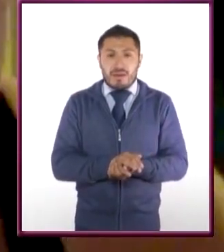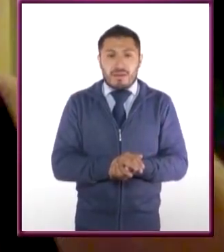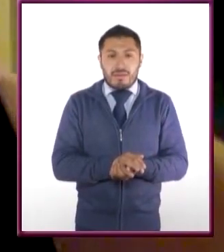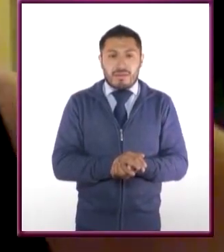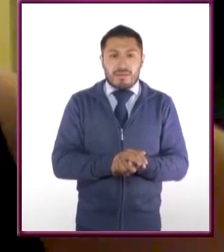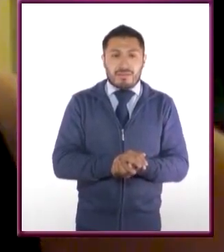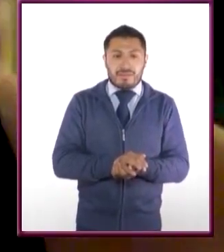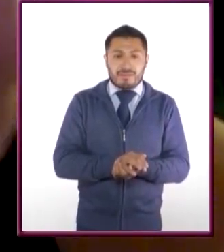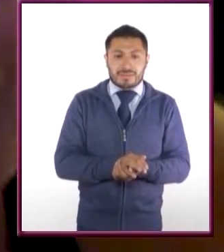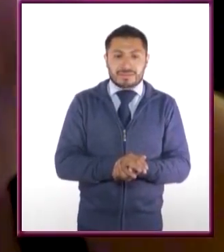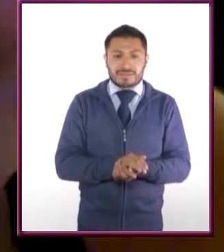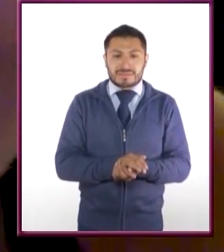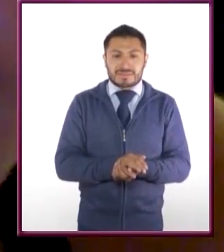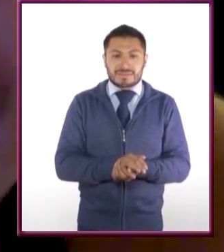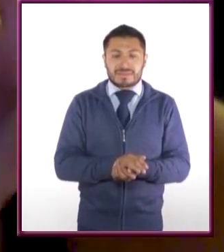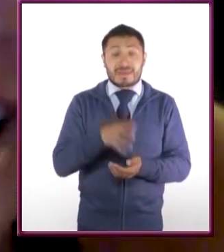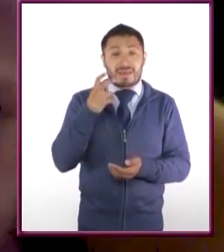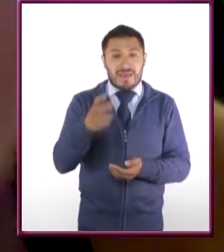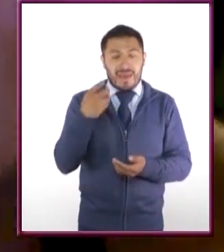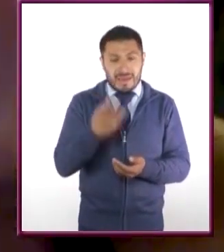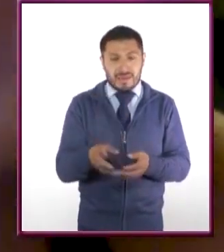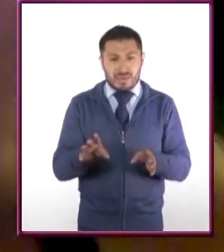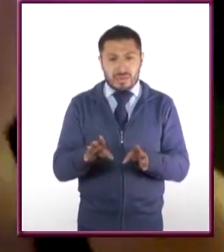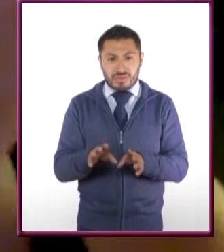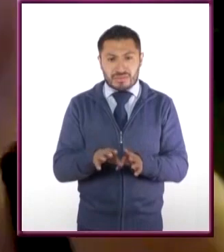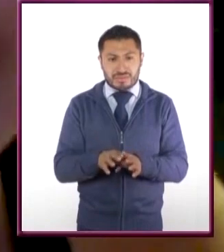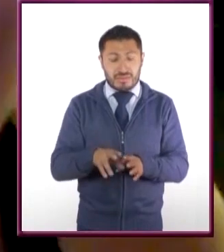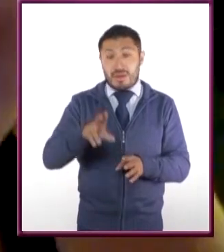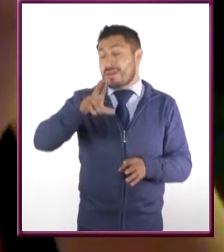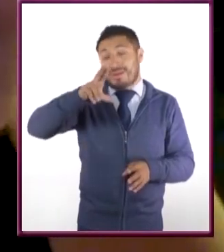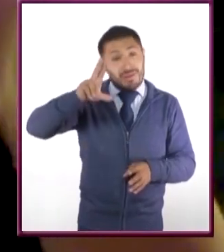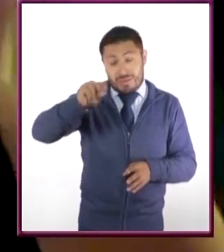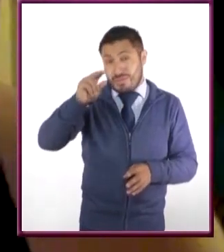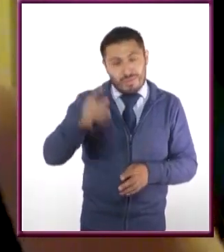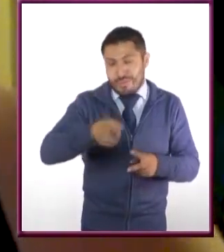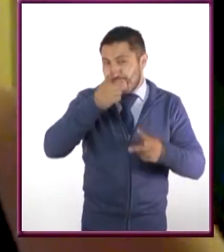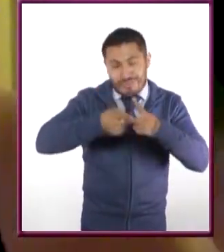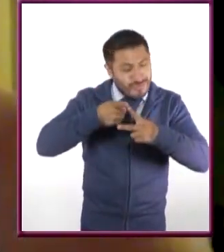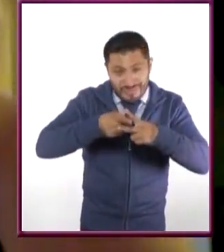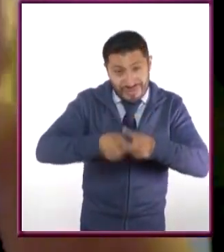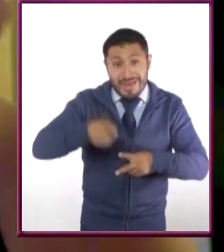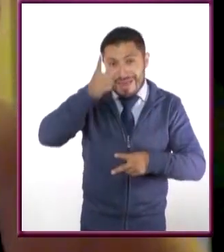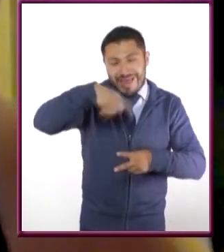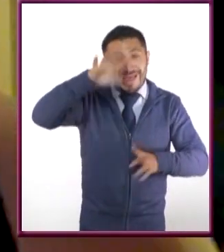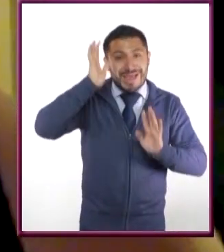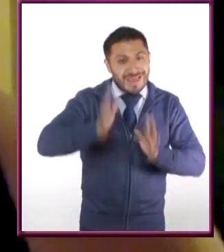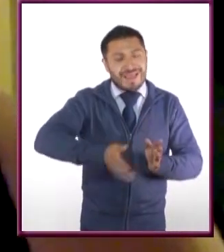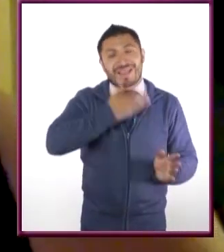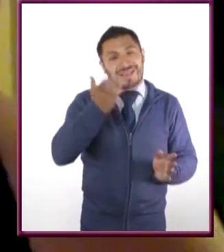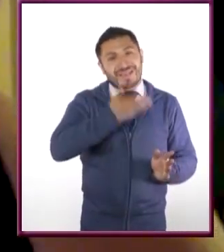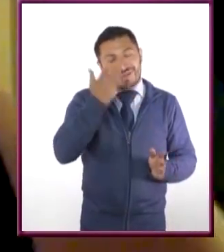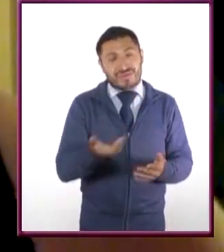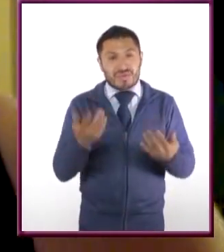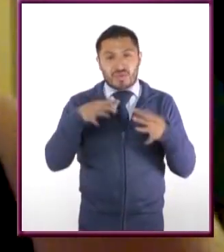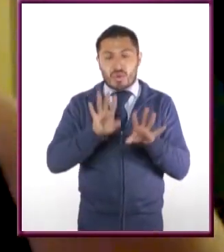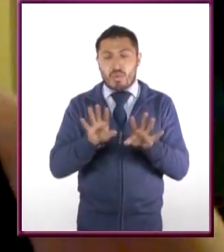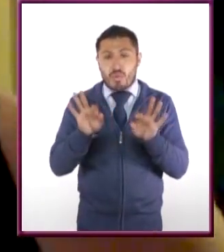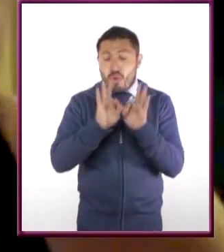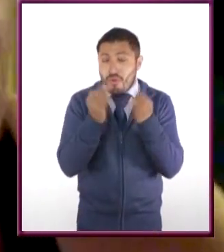en la sección anterior y no hacen cálculos, sino ellas están adaptadas con mecanismos